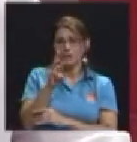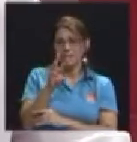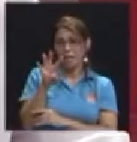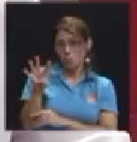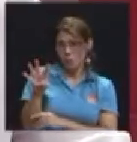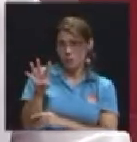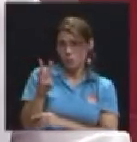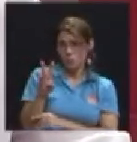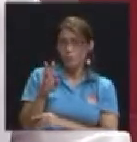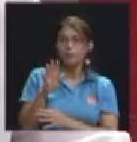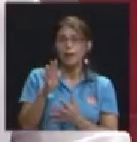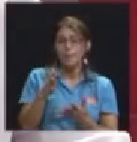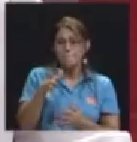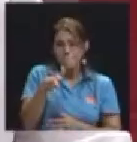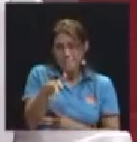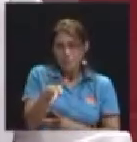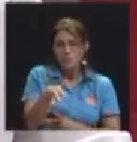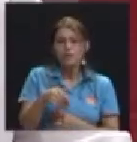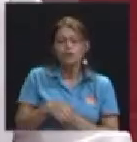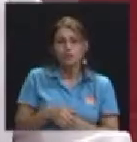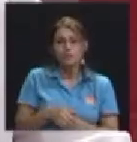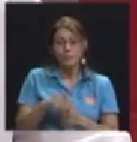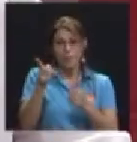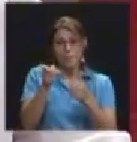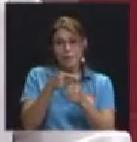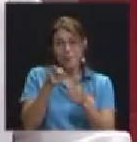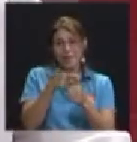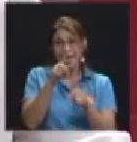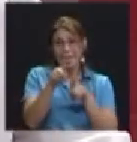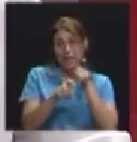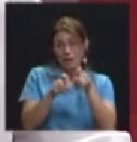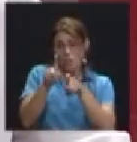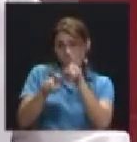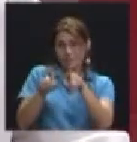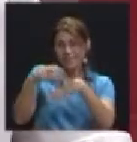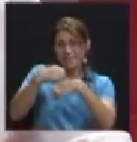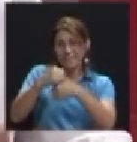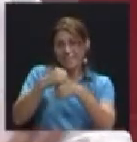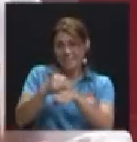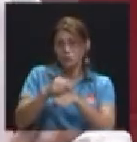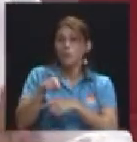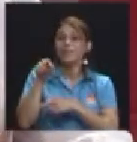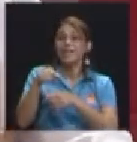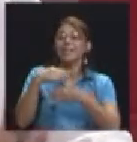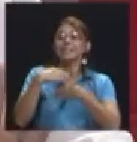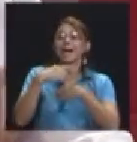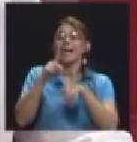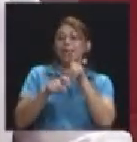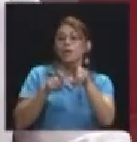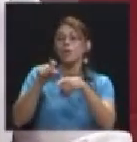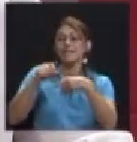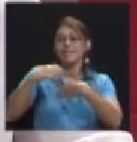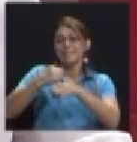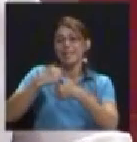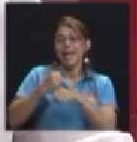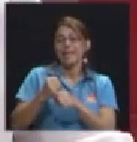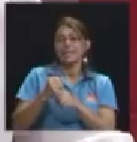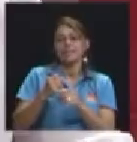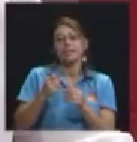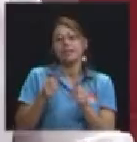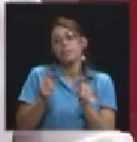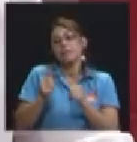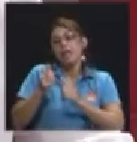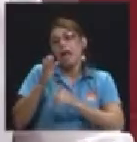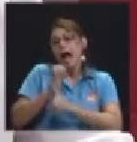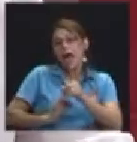Que fue la primera encuesta que se hizo. Es una encuesta que tiene una periodicidad de cada 10 años, ¿verdad? Que era la recomendación